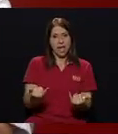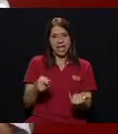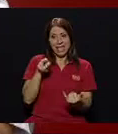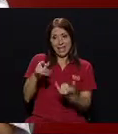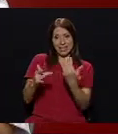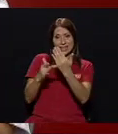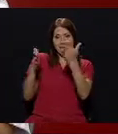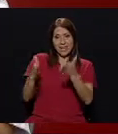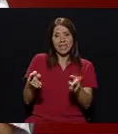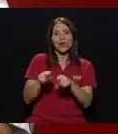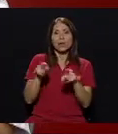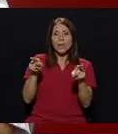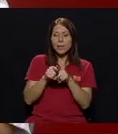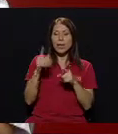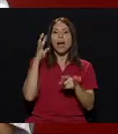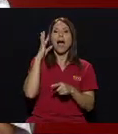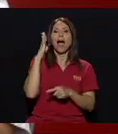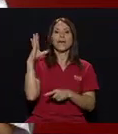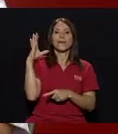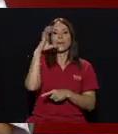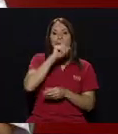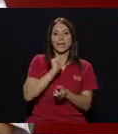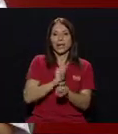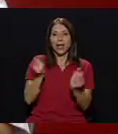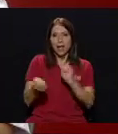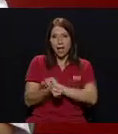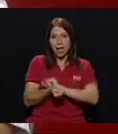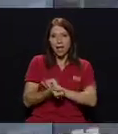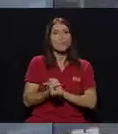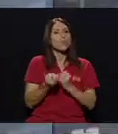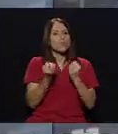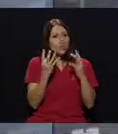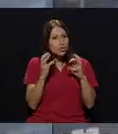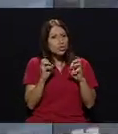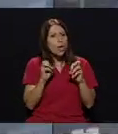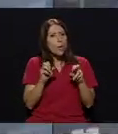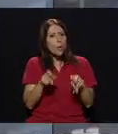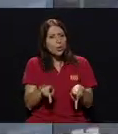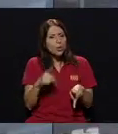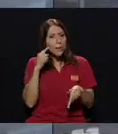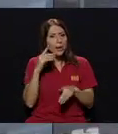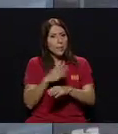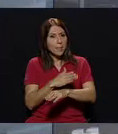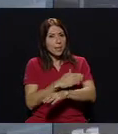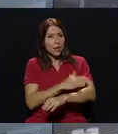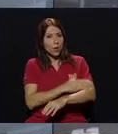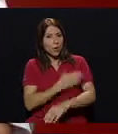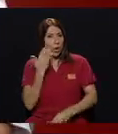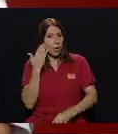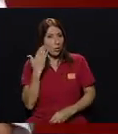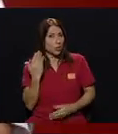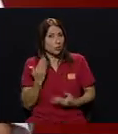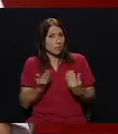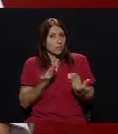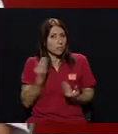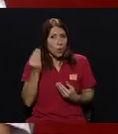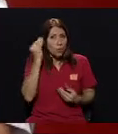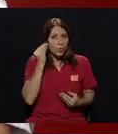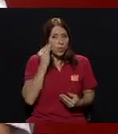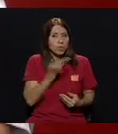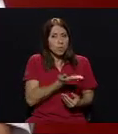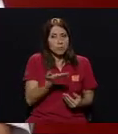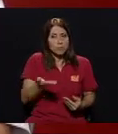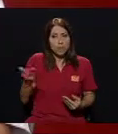recibiendo el técnico, ¿verdad? Entonces, sí creo que hay mucha oportunidad de mejora. No sé qué opinan